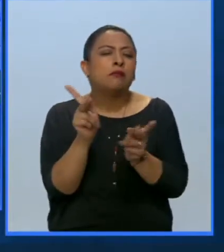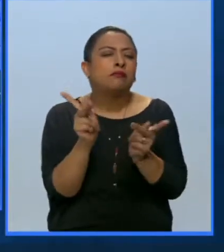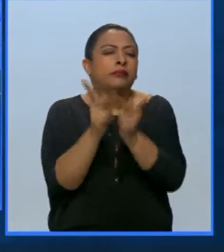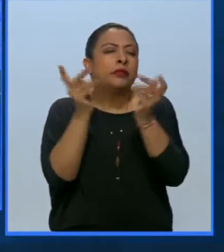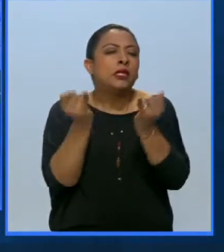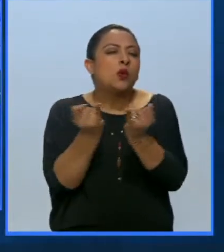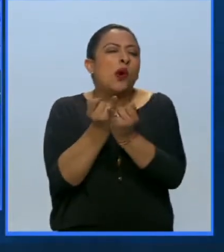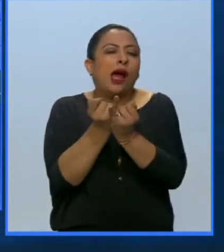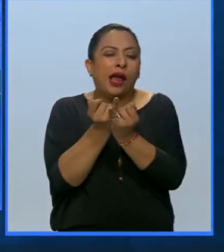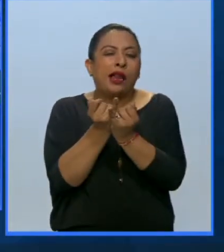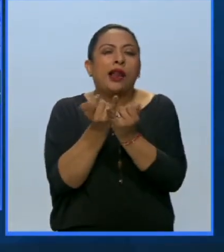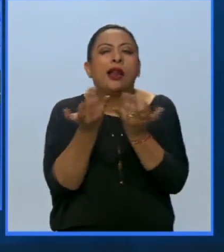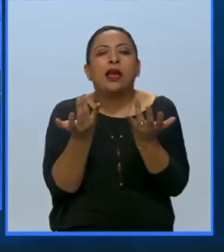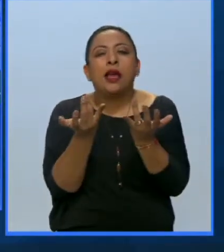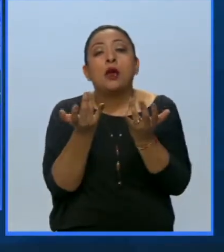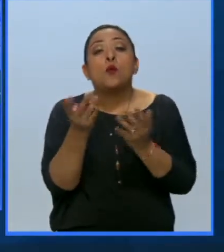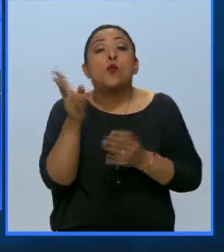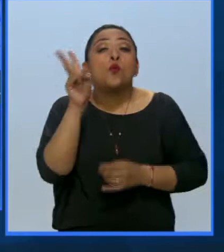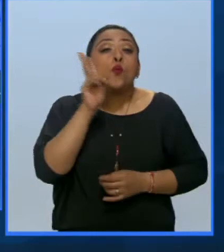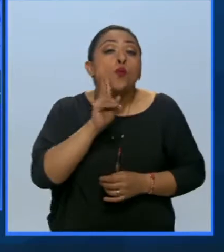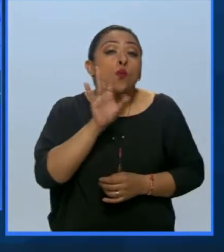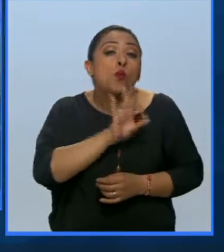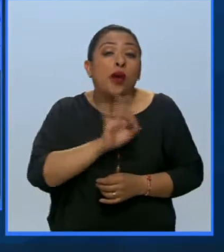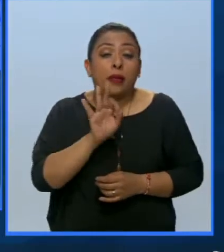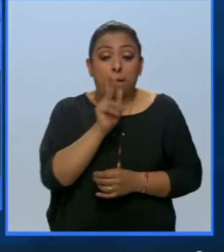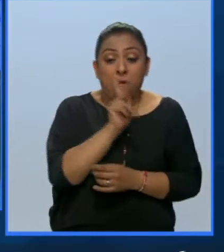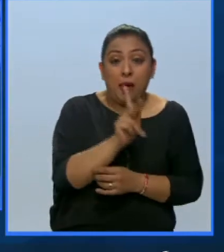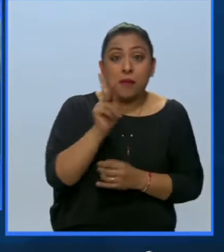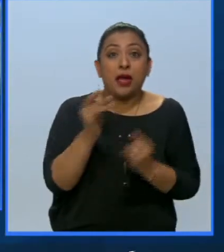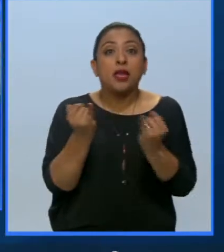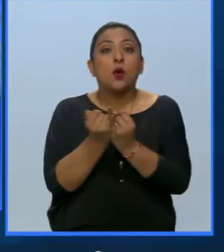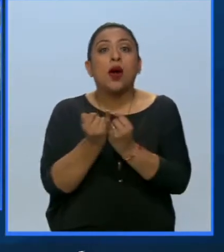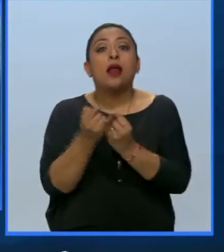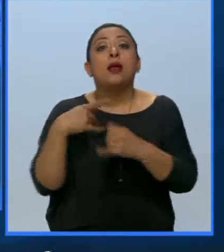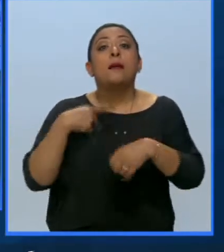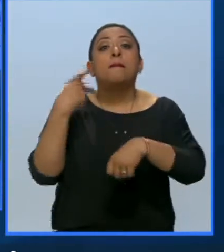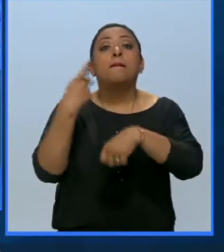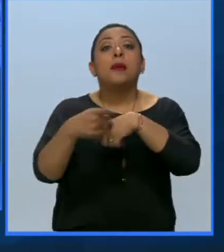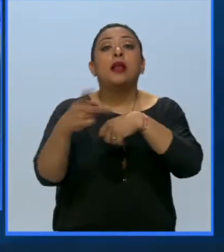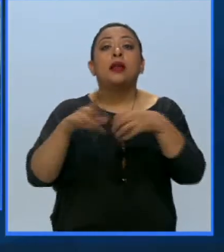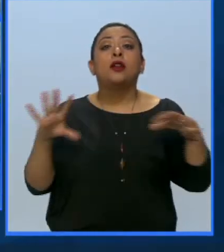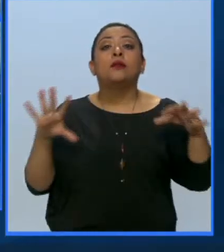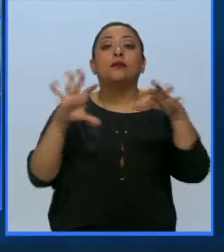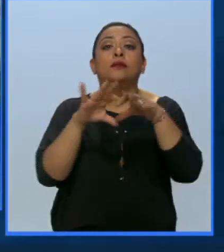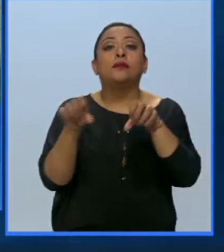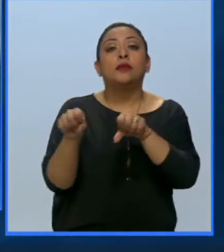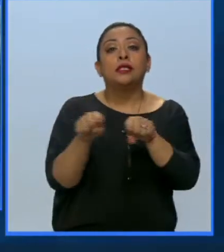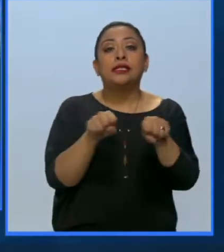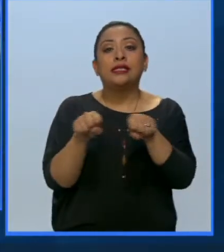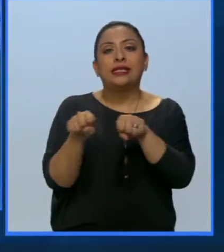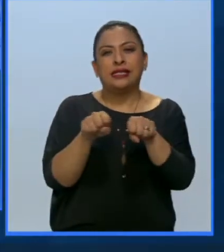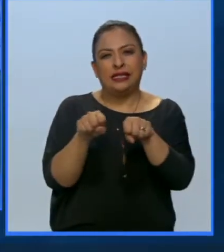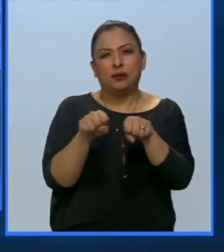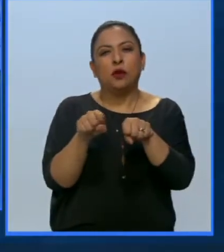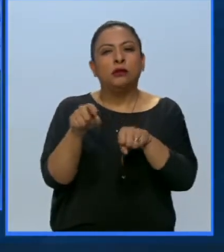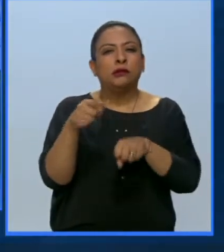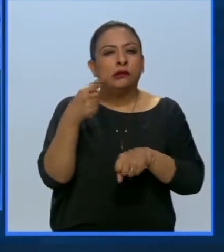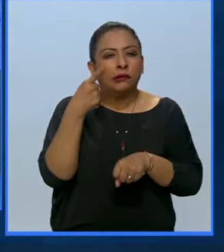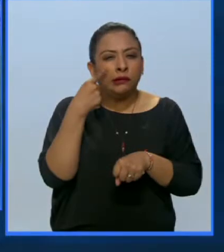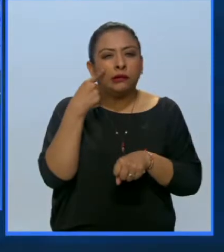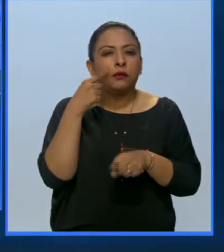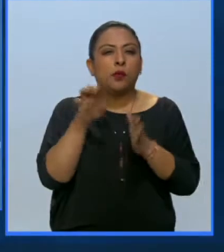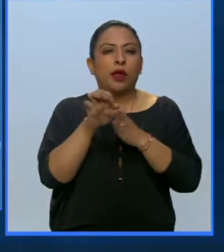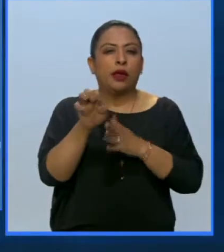por no decir, en términos probabilísticos, son iguales a el peligro asociado a los sismos más comunes como